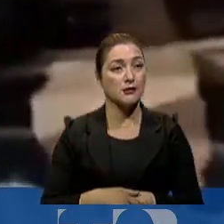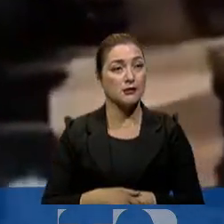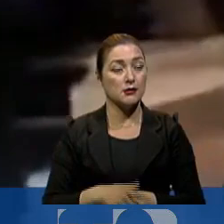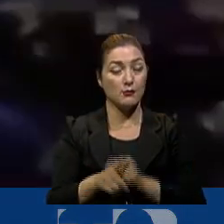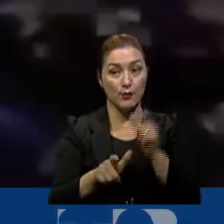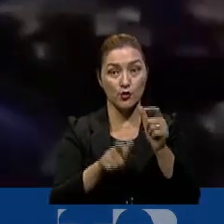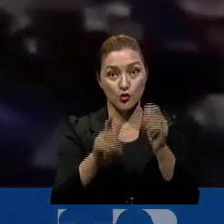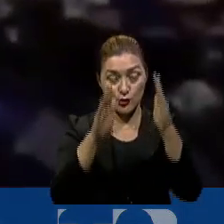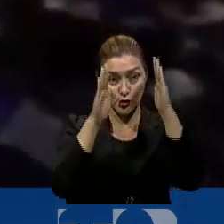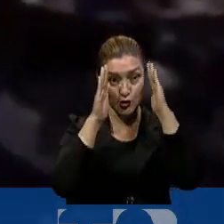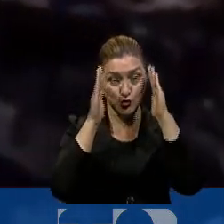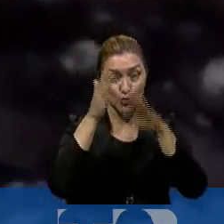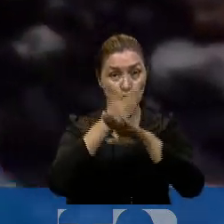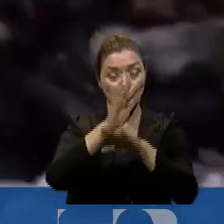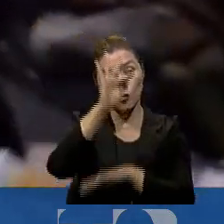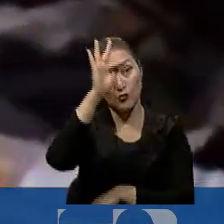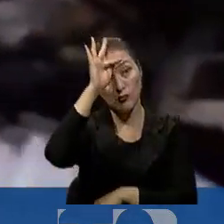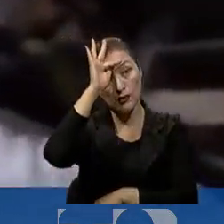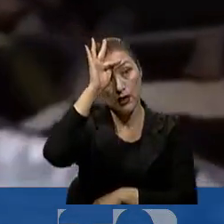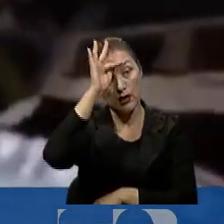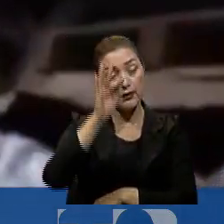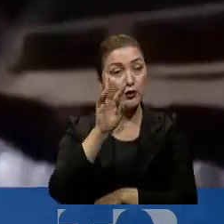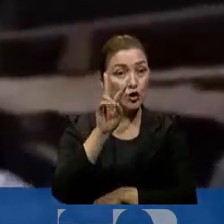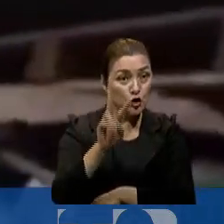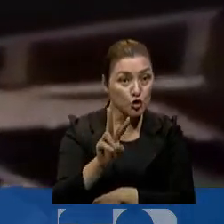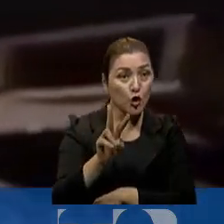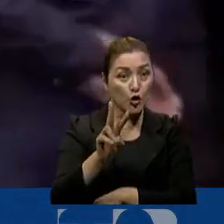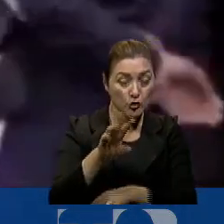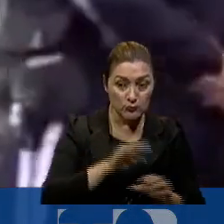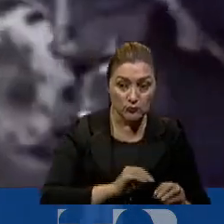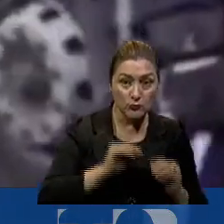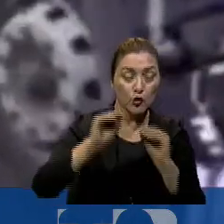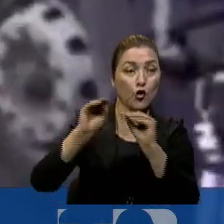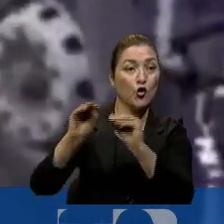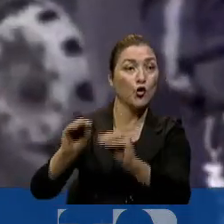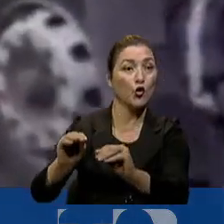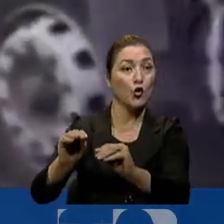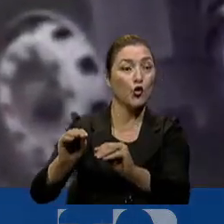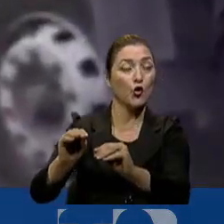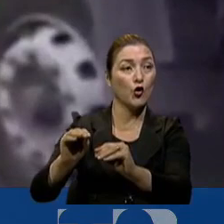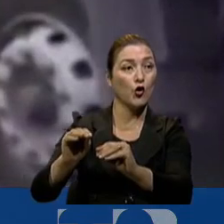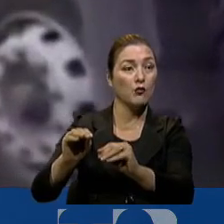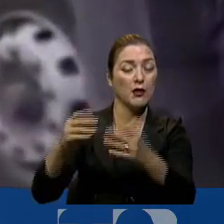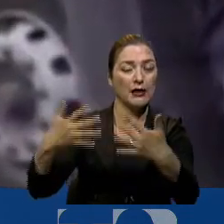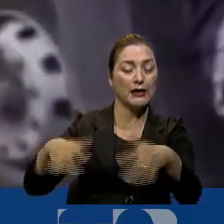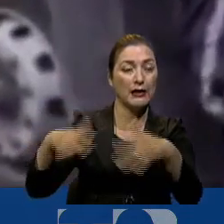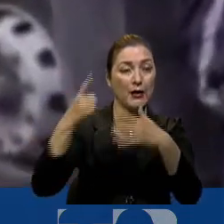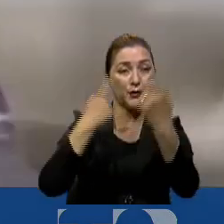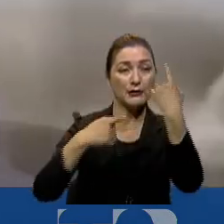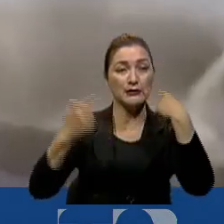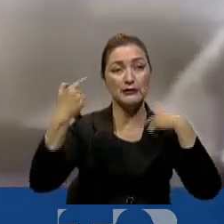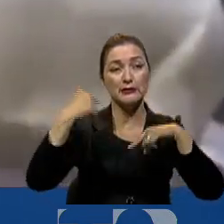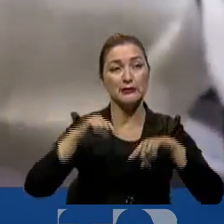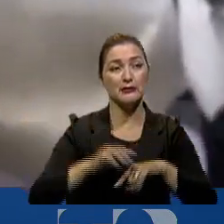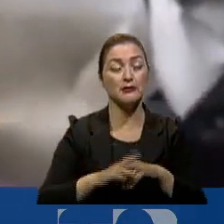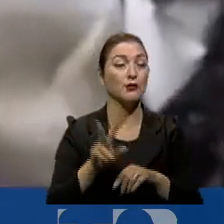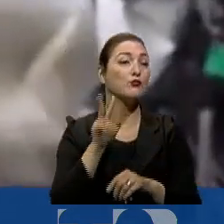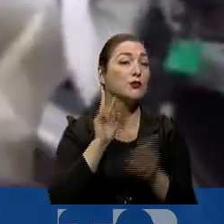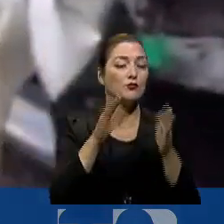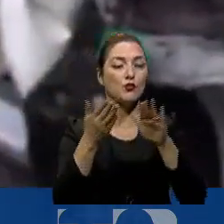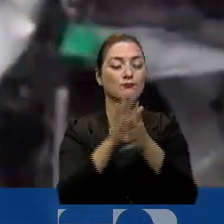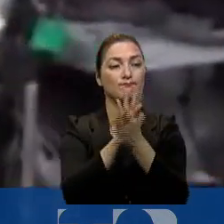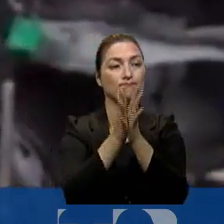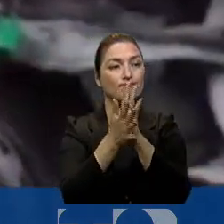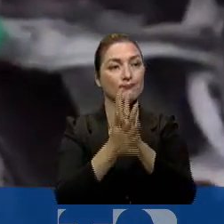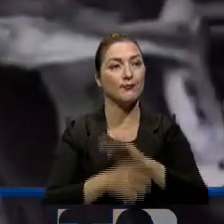recibieron atención prehospitalaria. Dos tuvieron que ser trasladadas a casas de salud por la gravedad de sus heridas. No hubo víctimas